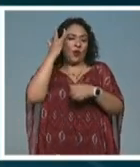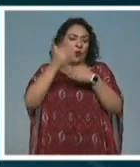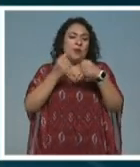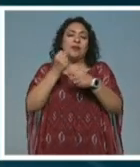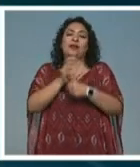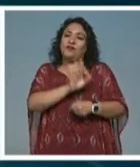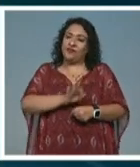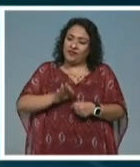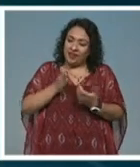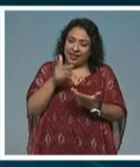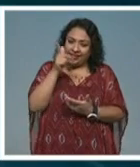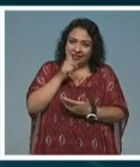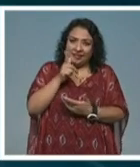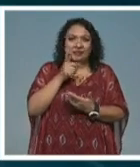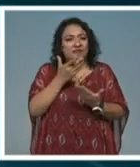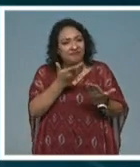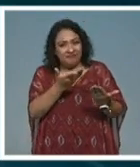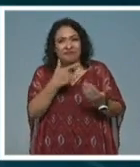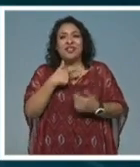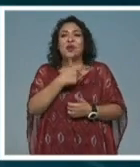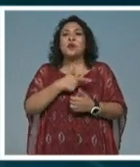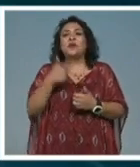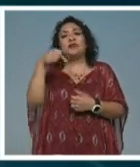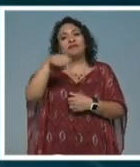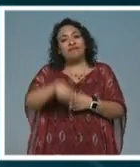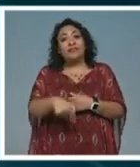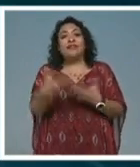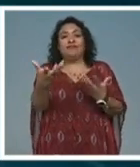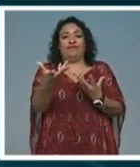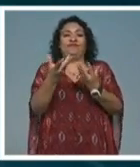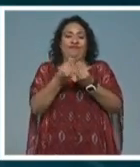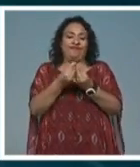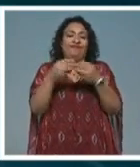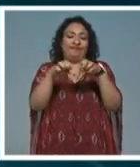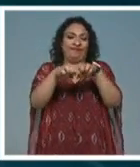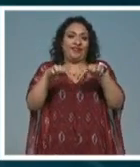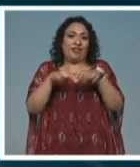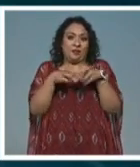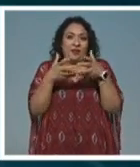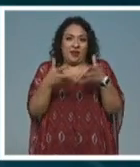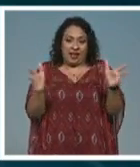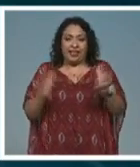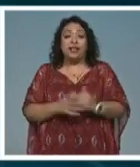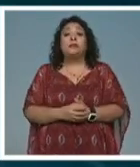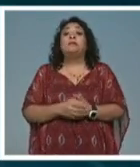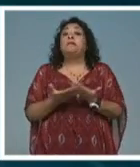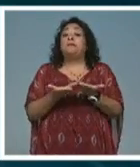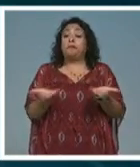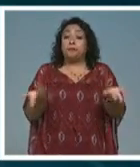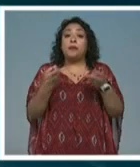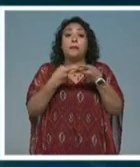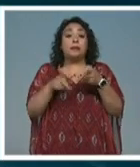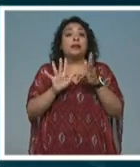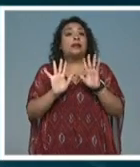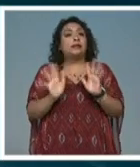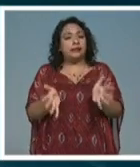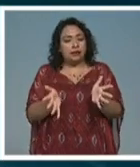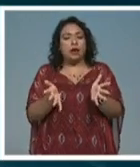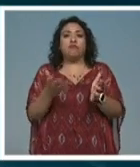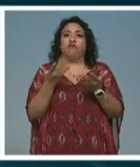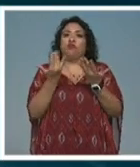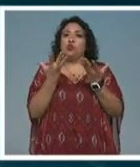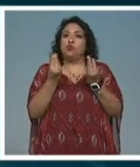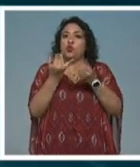cumpleaños. Felicidades, Lau. Qué gusto que estés con nosotros, qué gusto que formes parte de este gran equipo. Y vamos a comenzar, porque hay